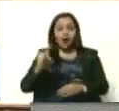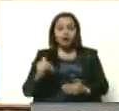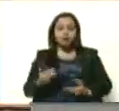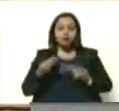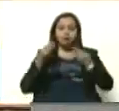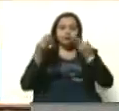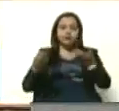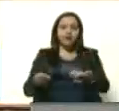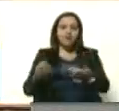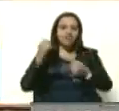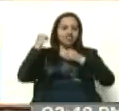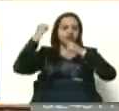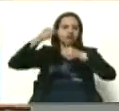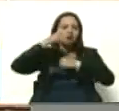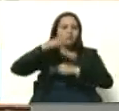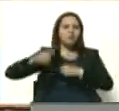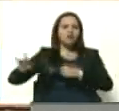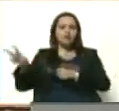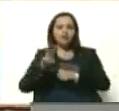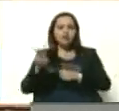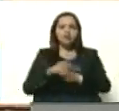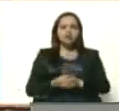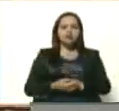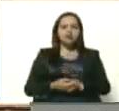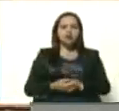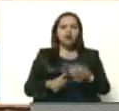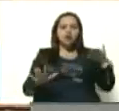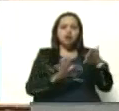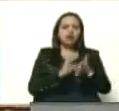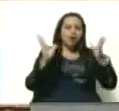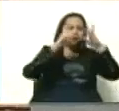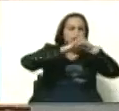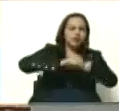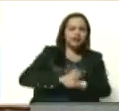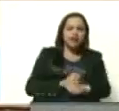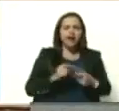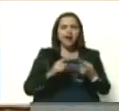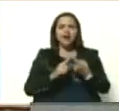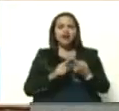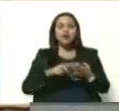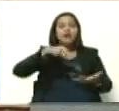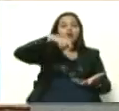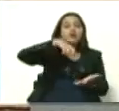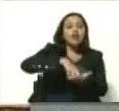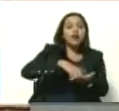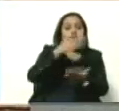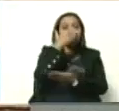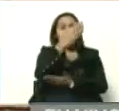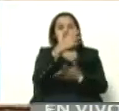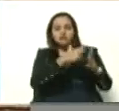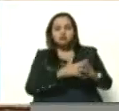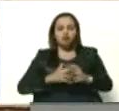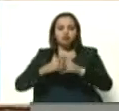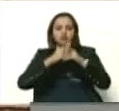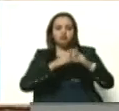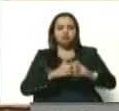a este pueblo de Venezuela, una victoria contra la ignominia, contra la oscuridad, contra los que se arrodillaron a imperios.